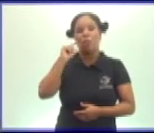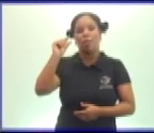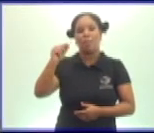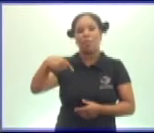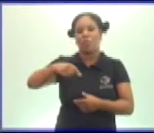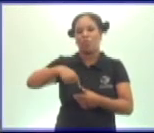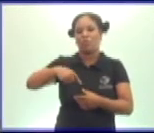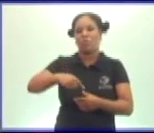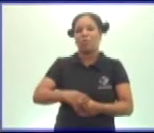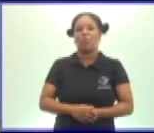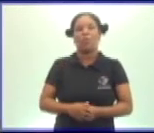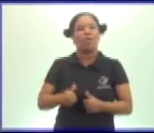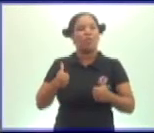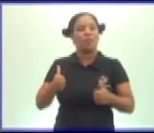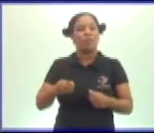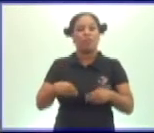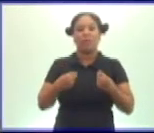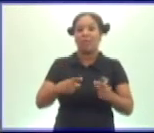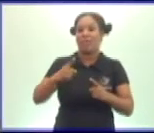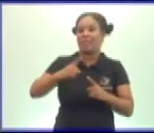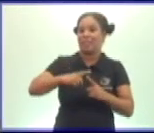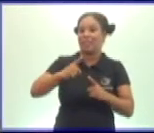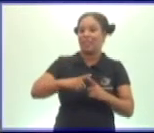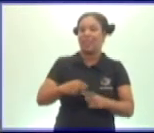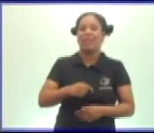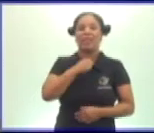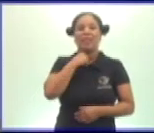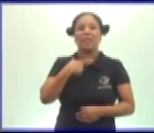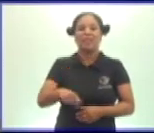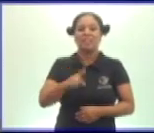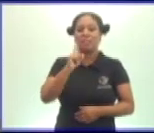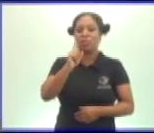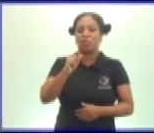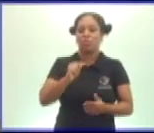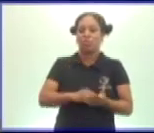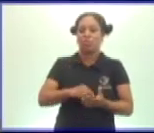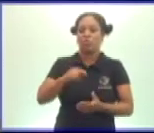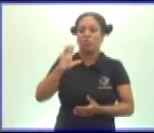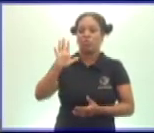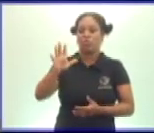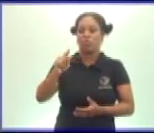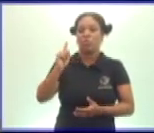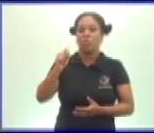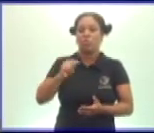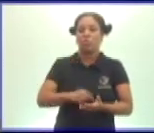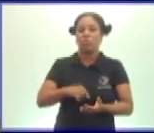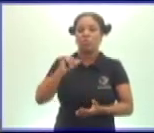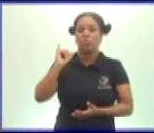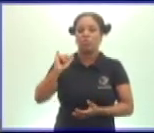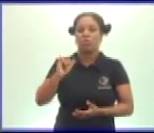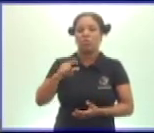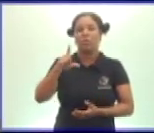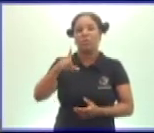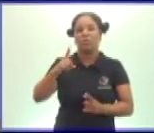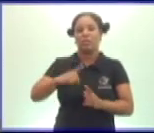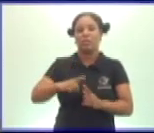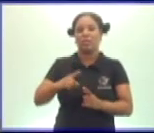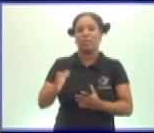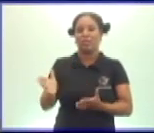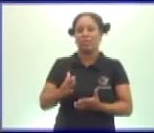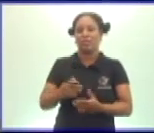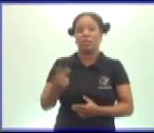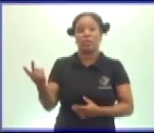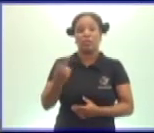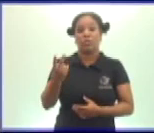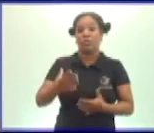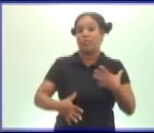Bien, vamos entonces a dejar de tarea el ejercicio 1.5 y 1.6 del libro de texto. Y hay otras dos actividades